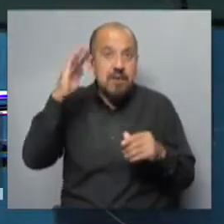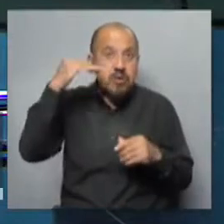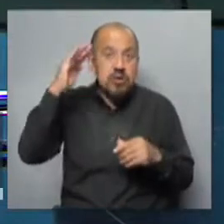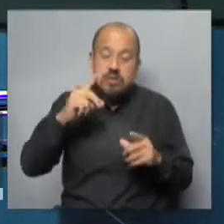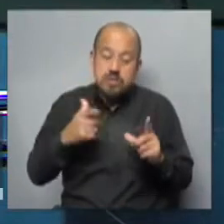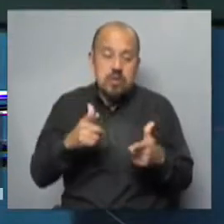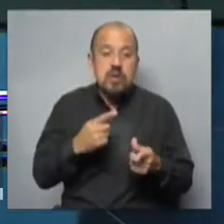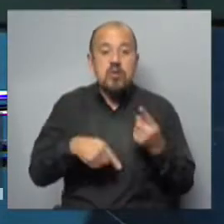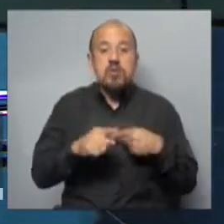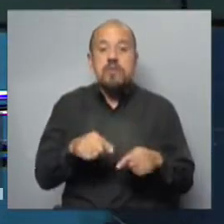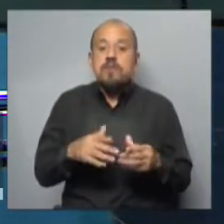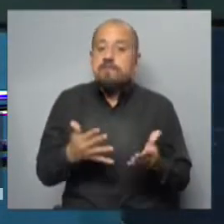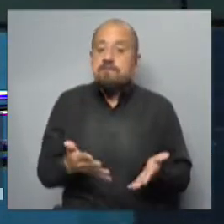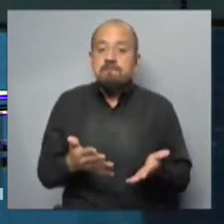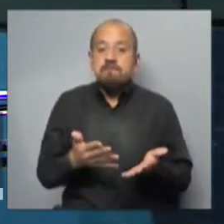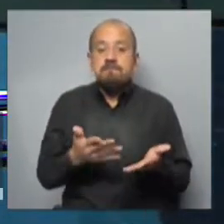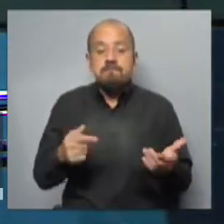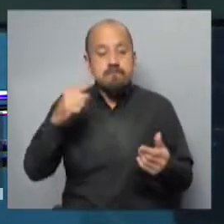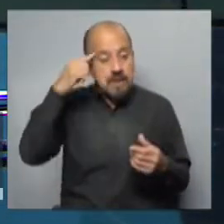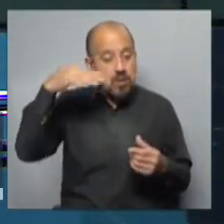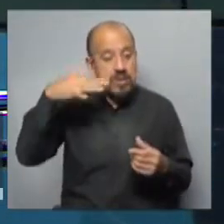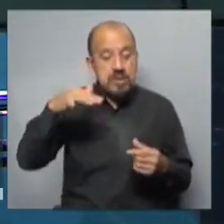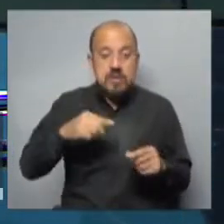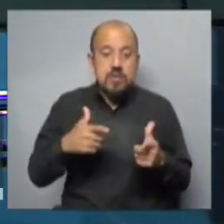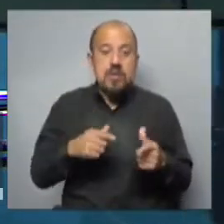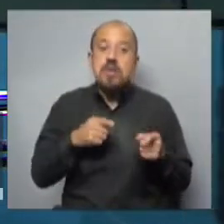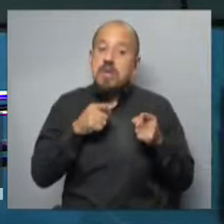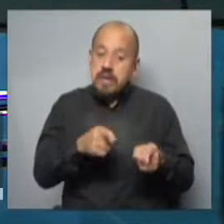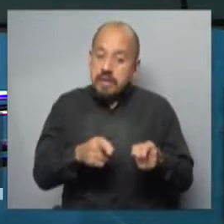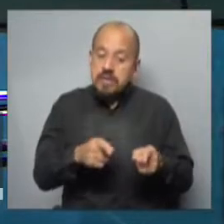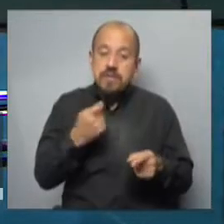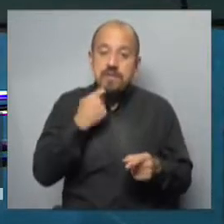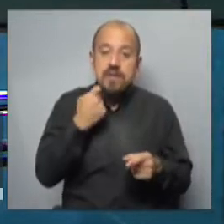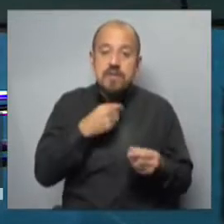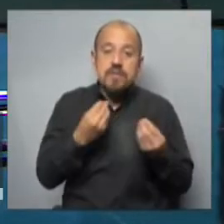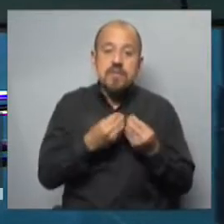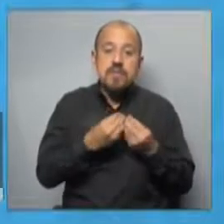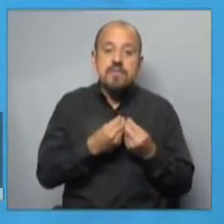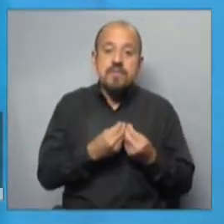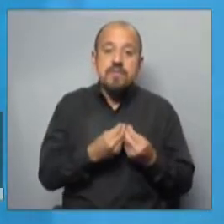entonces tampoco la hay el mnr área de la adolescencia y ese es un gran deber porque